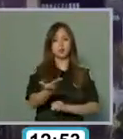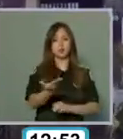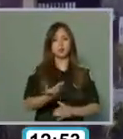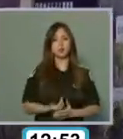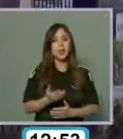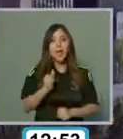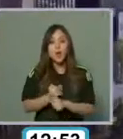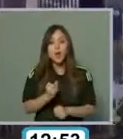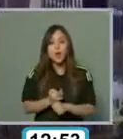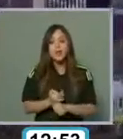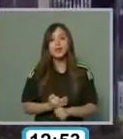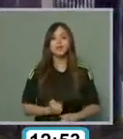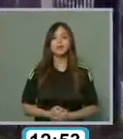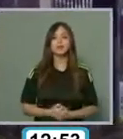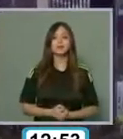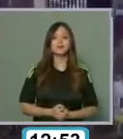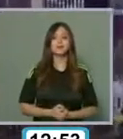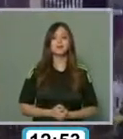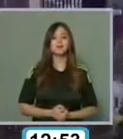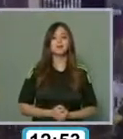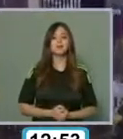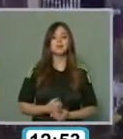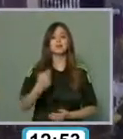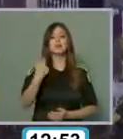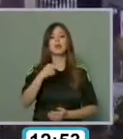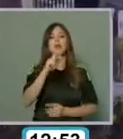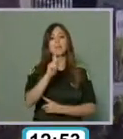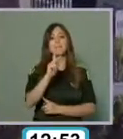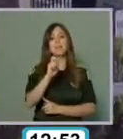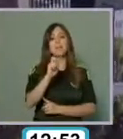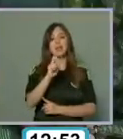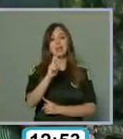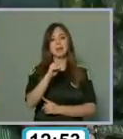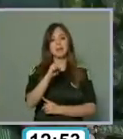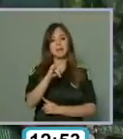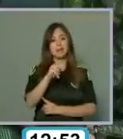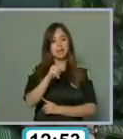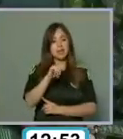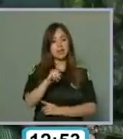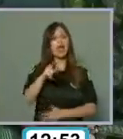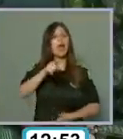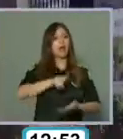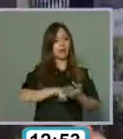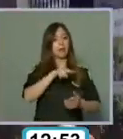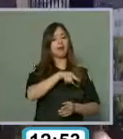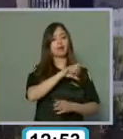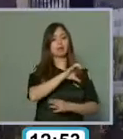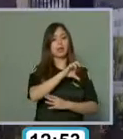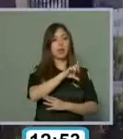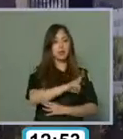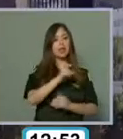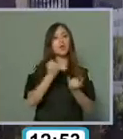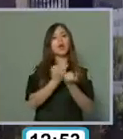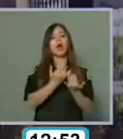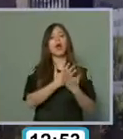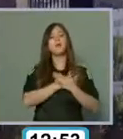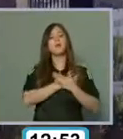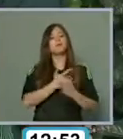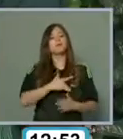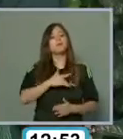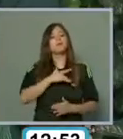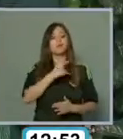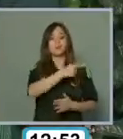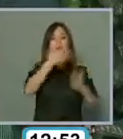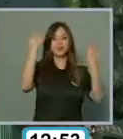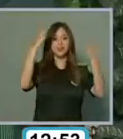Y ahorita Ajá. sigue Permití, que es una canción que viene en el disco también, una canción de mucho amor, mucho sentimiento. Pues vamos a escucharte. El